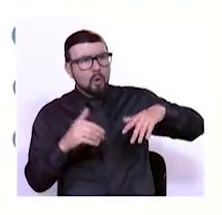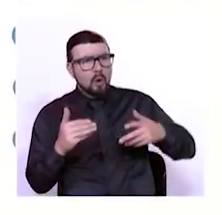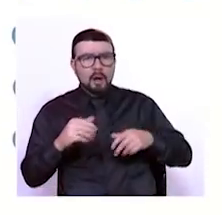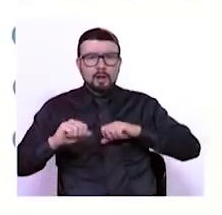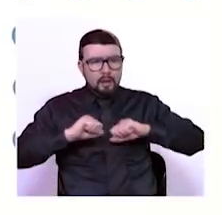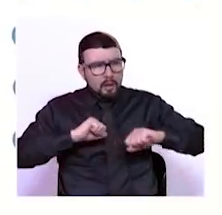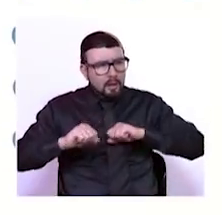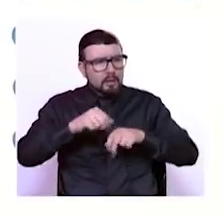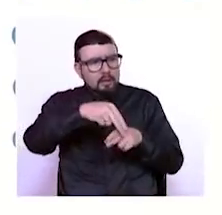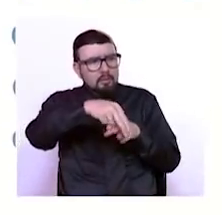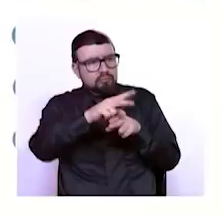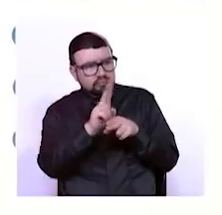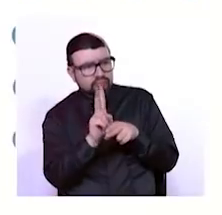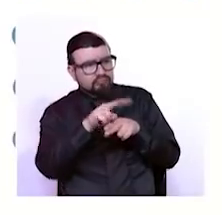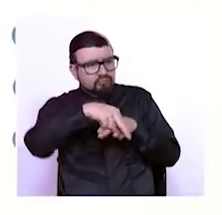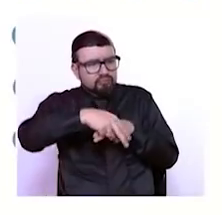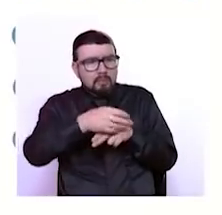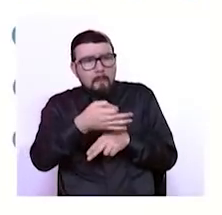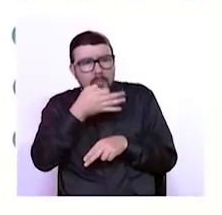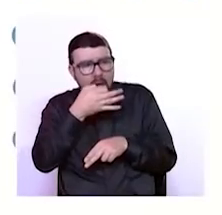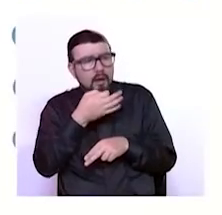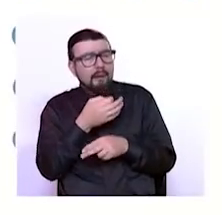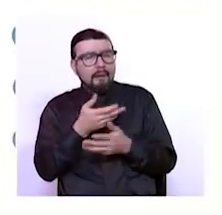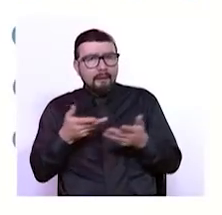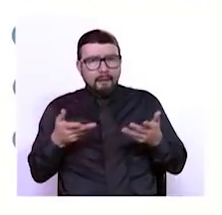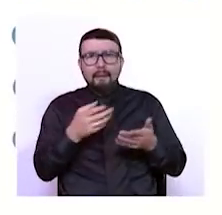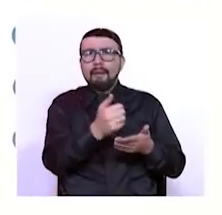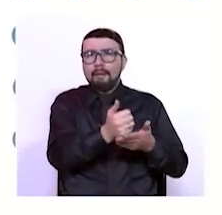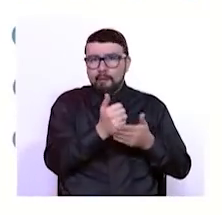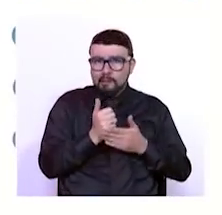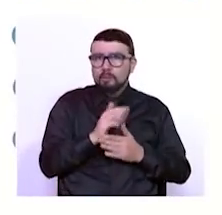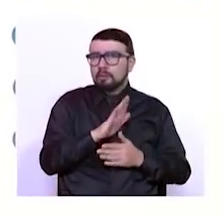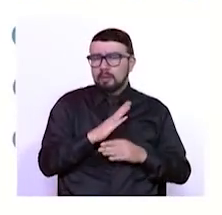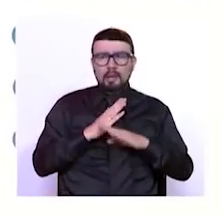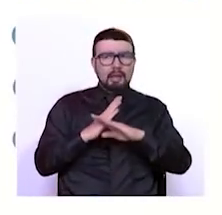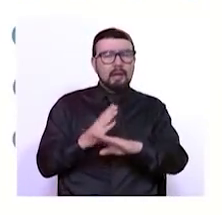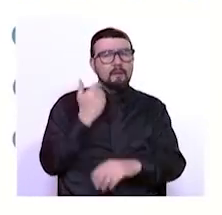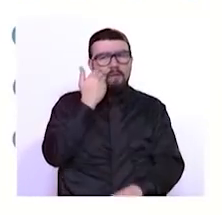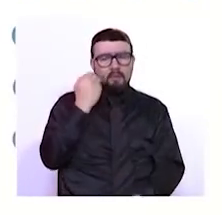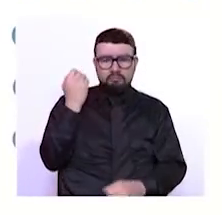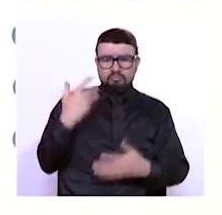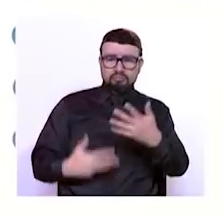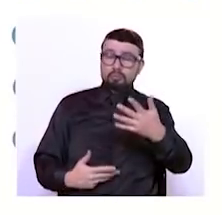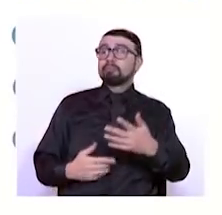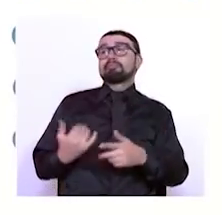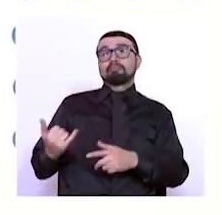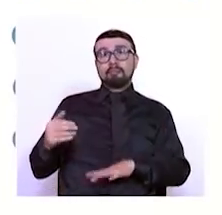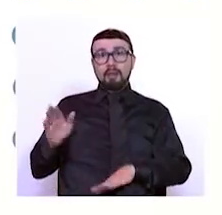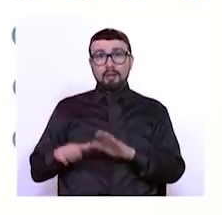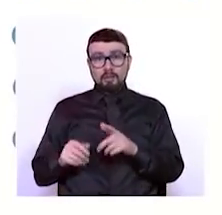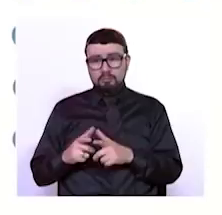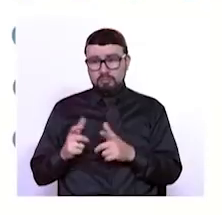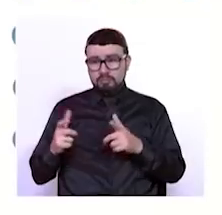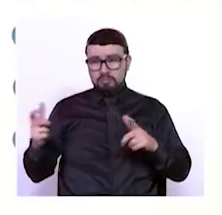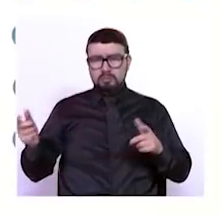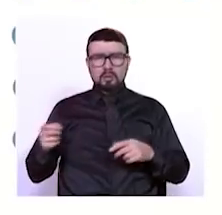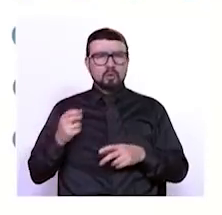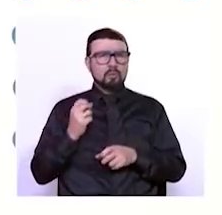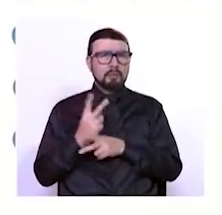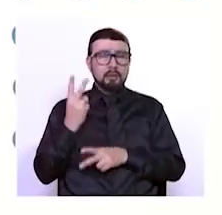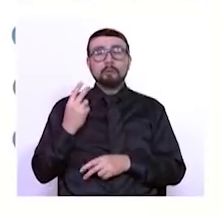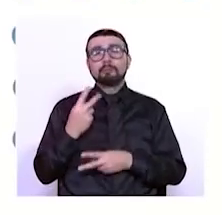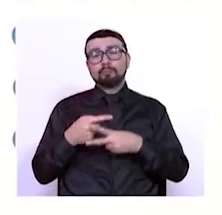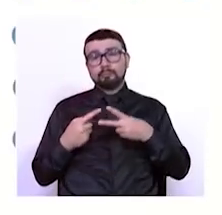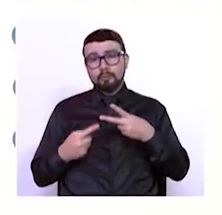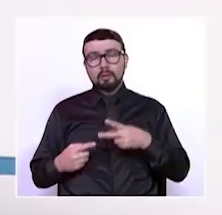y ciertos medicamentos para que no se presenten estas patologías que de hecho ya están en 2 factores de riesgo.